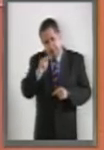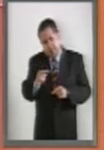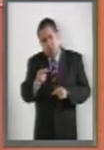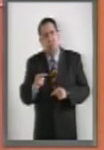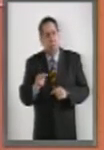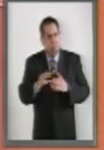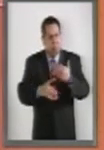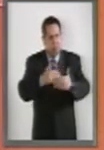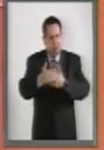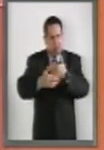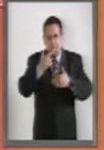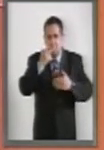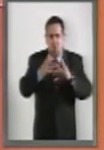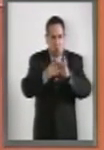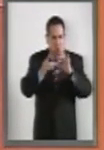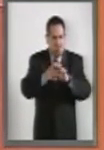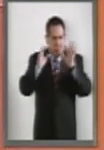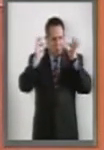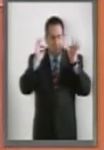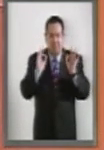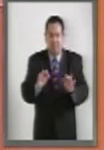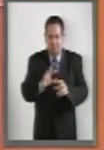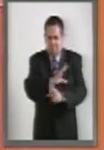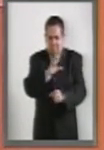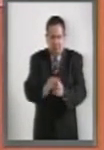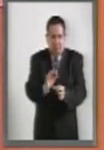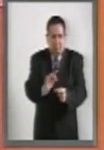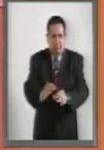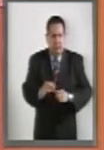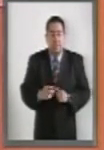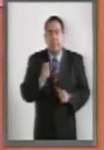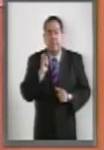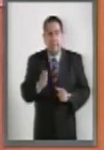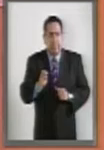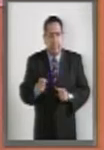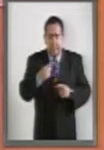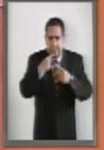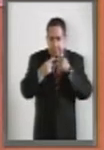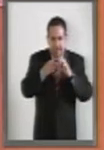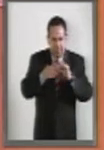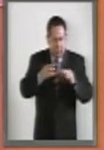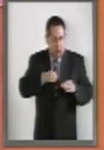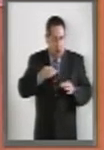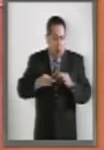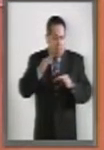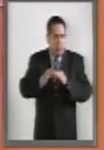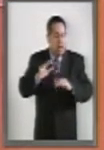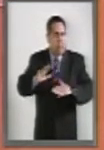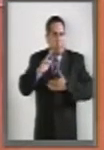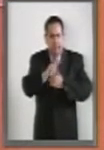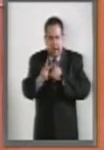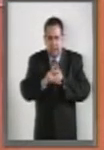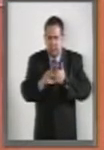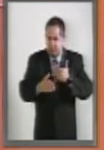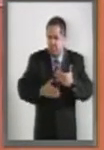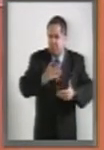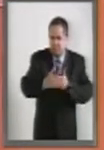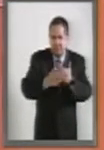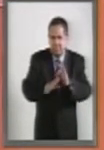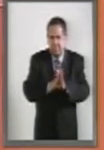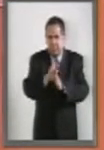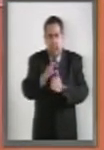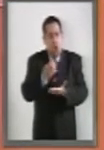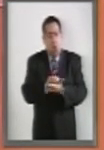un fortalecimiento del mercado interno, aspecto que le ha permitido al país registrar un crecimiento en